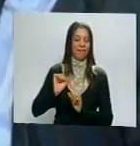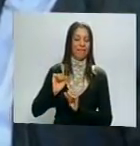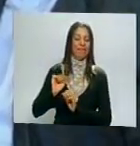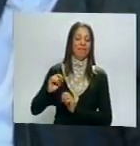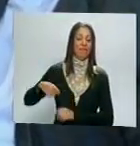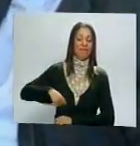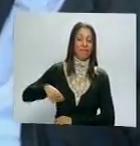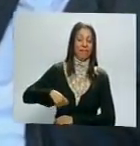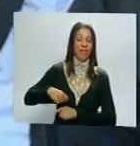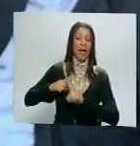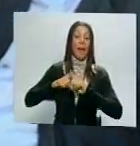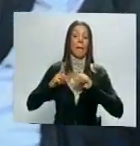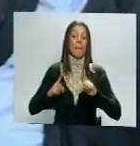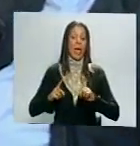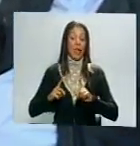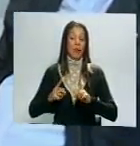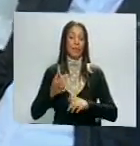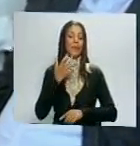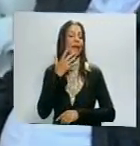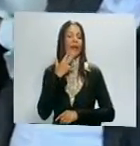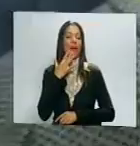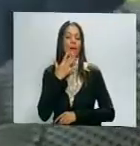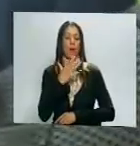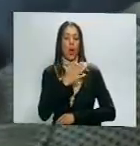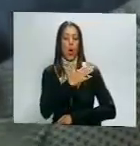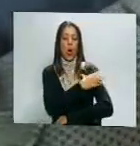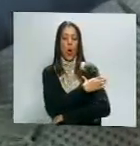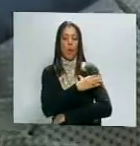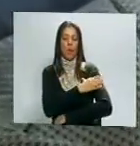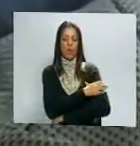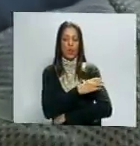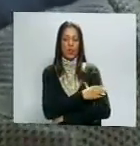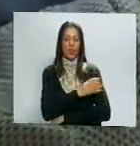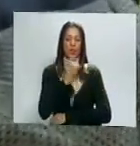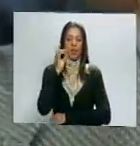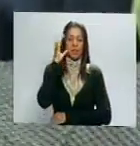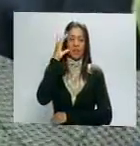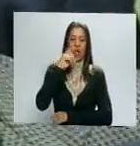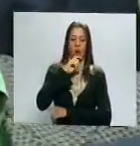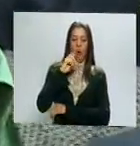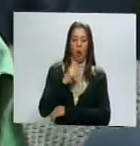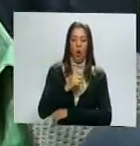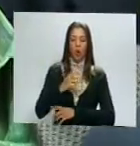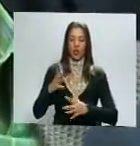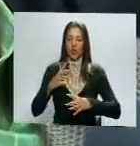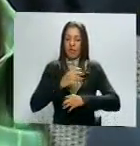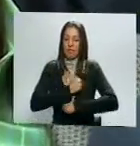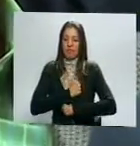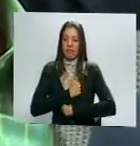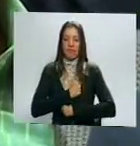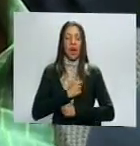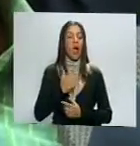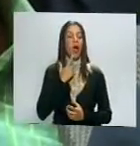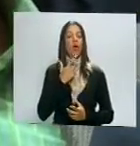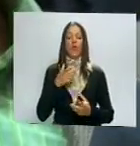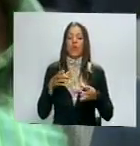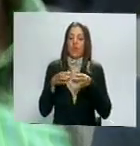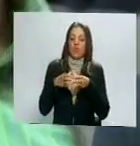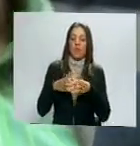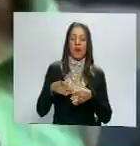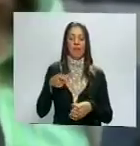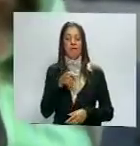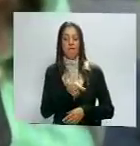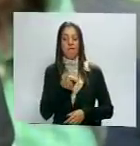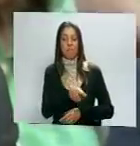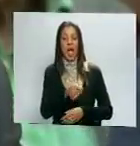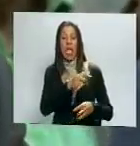Si logra la derecha, por la vía de las mezquindades, de los egoísmos, de los personalismos, de los grupos, dividir